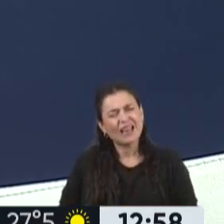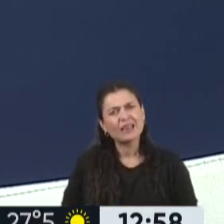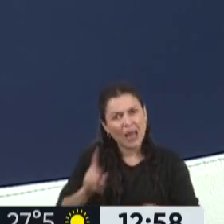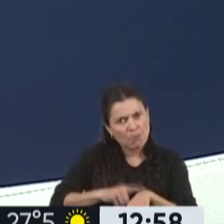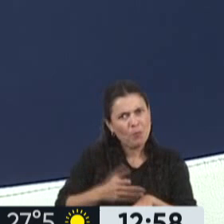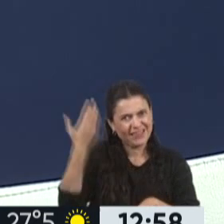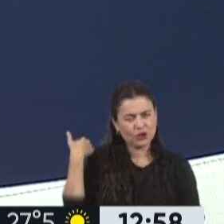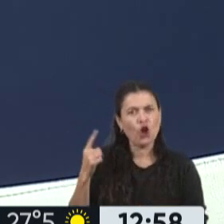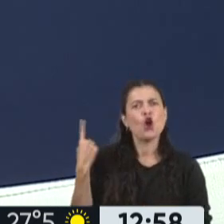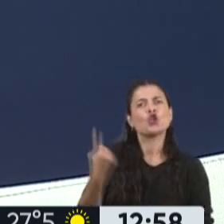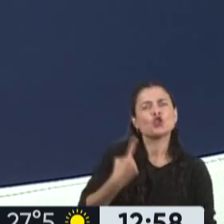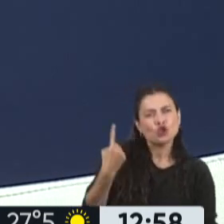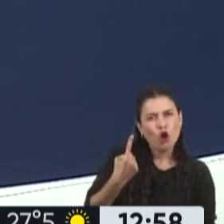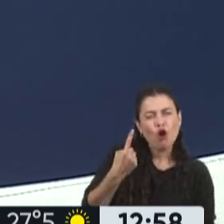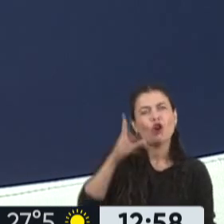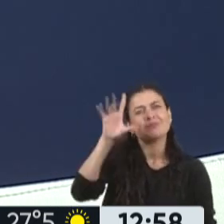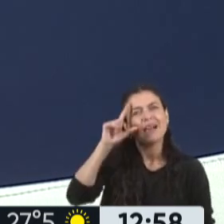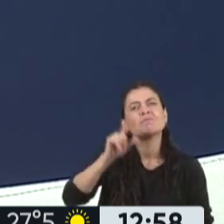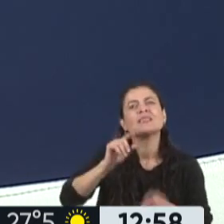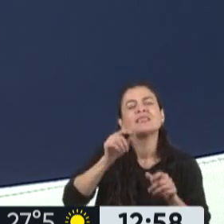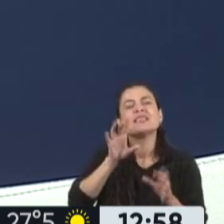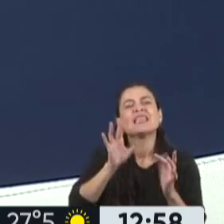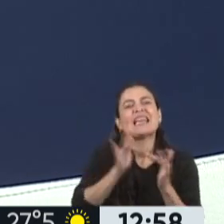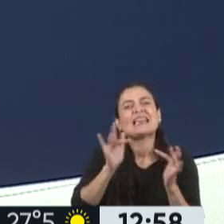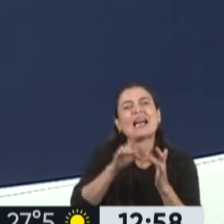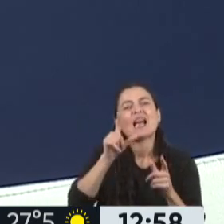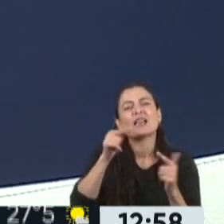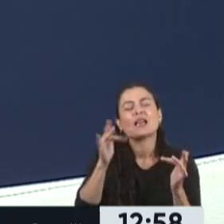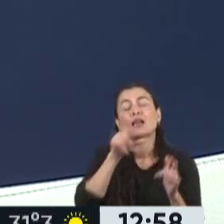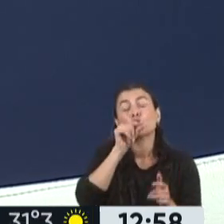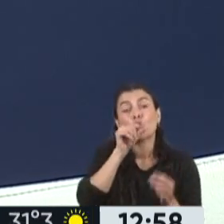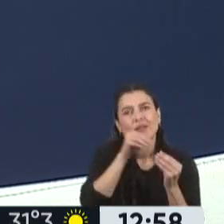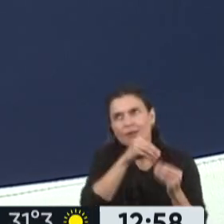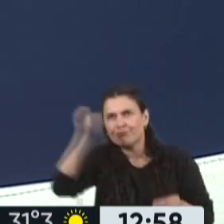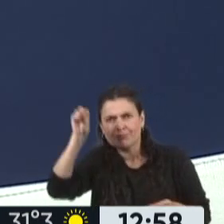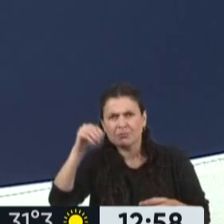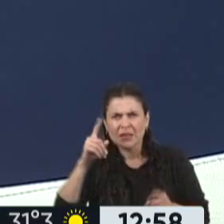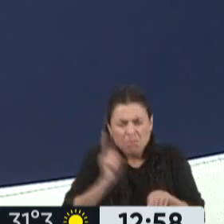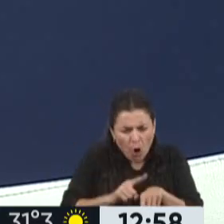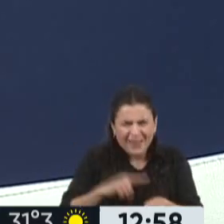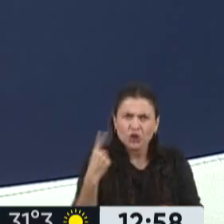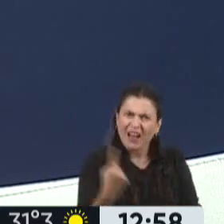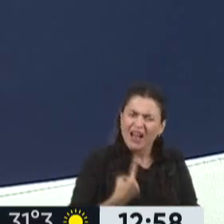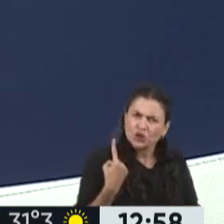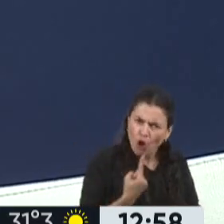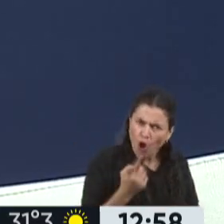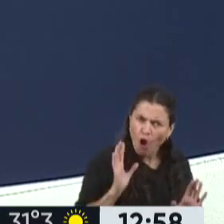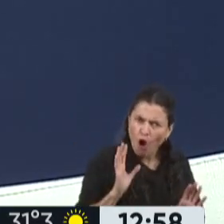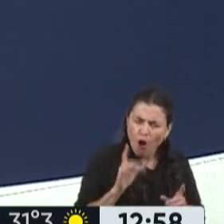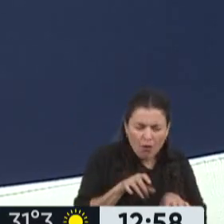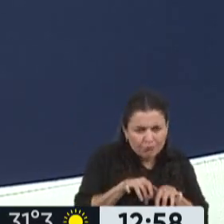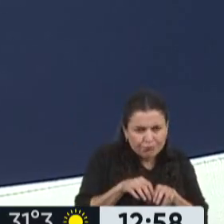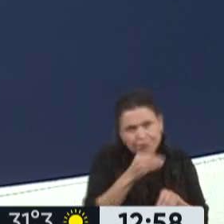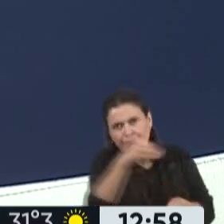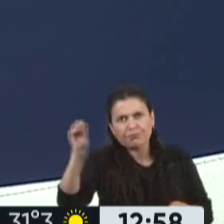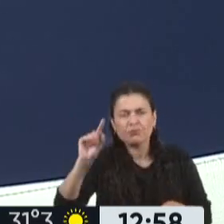solo en el momento que escribió el tuit en Olivos? ¿Pudo no haber consultado al principal abogado